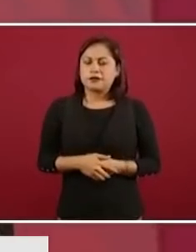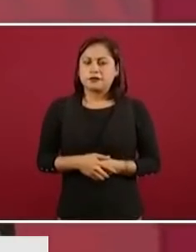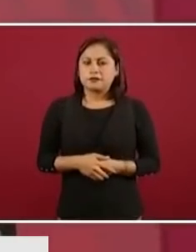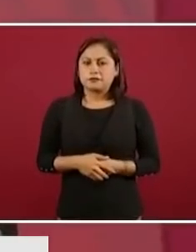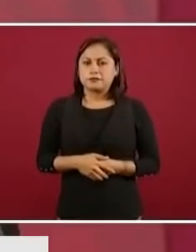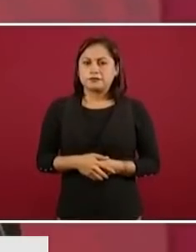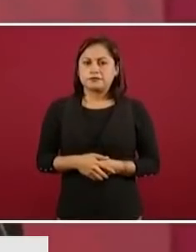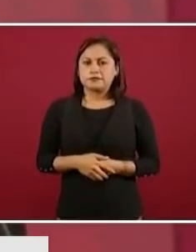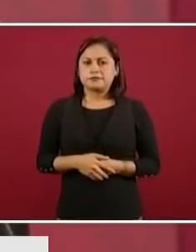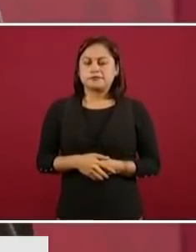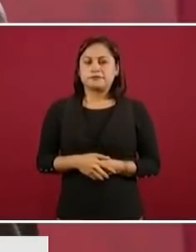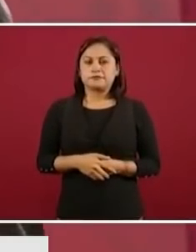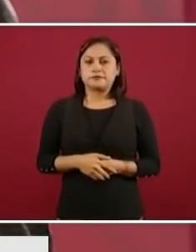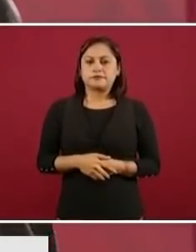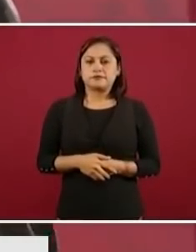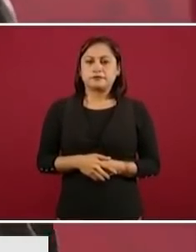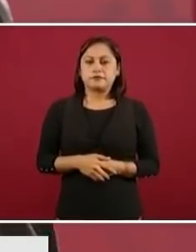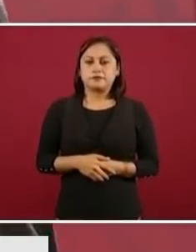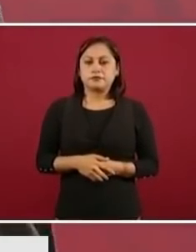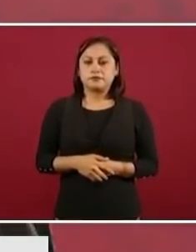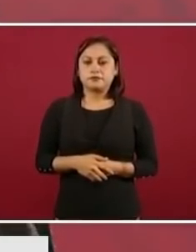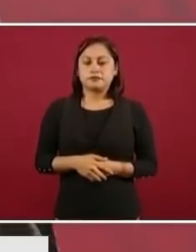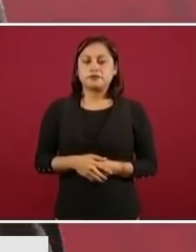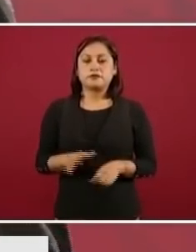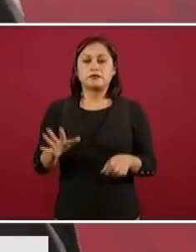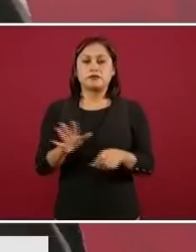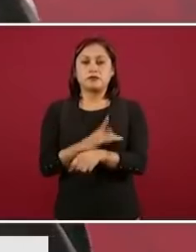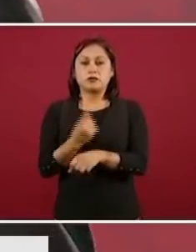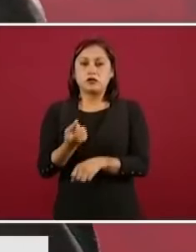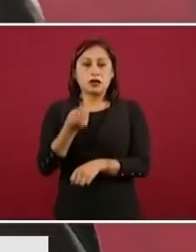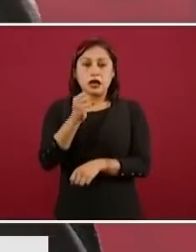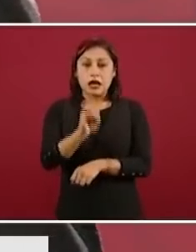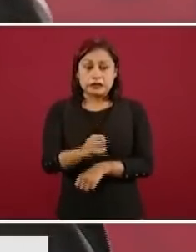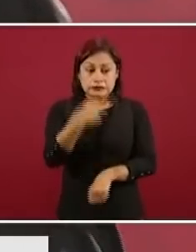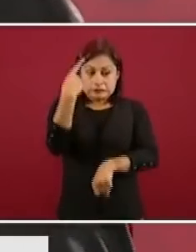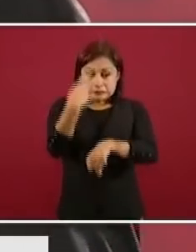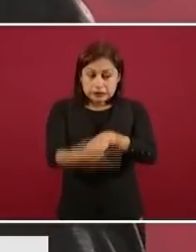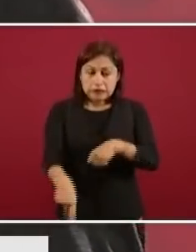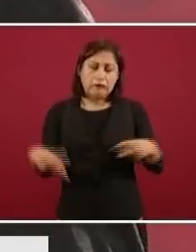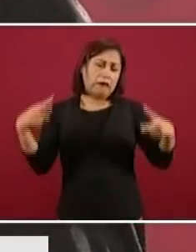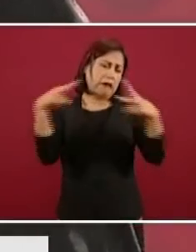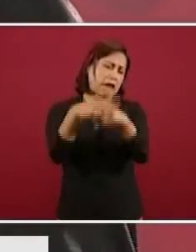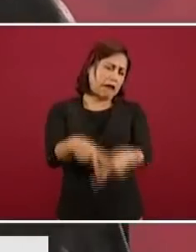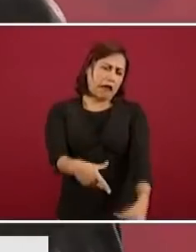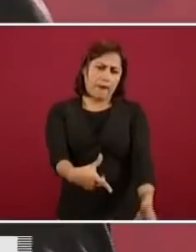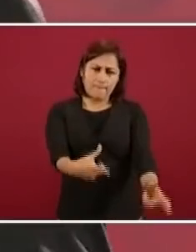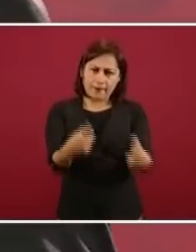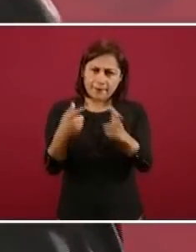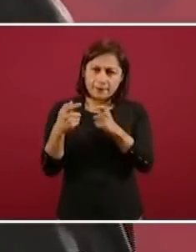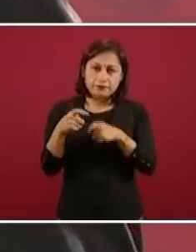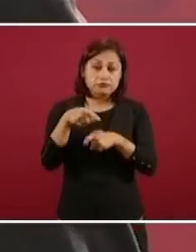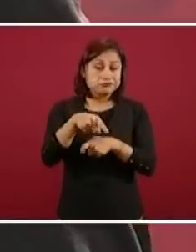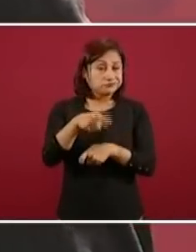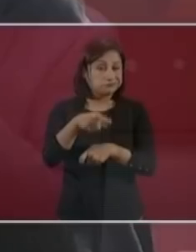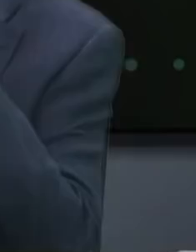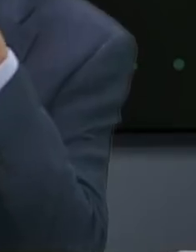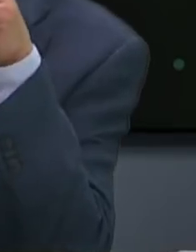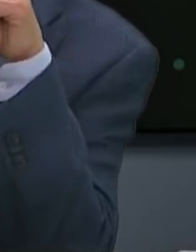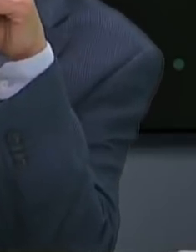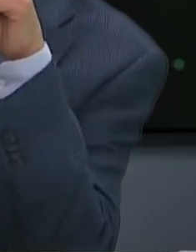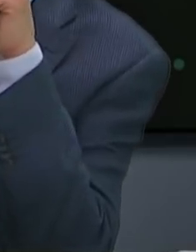parezca cotidianamente en coahuila de todas maneras se atendió